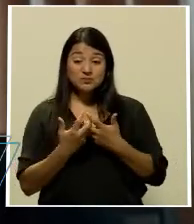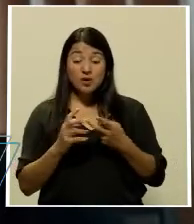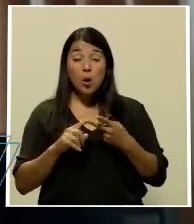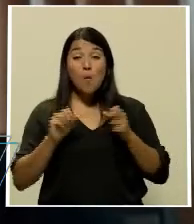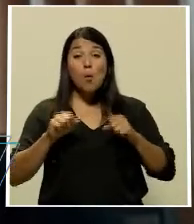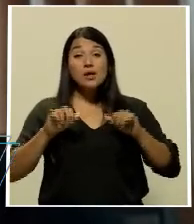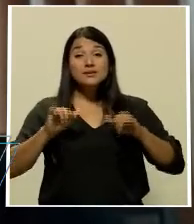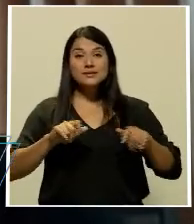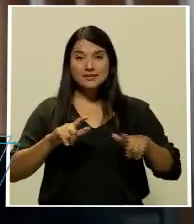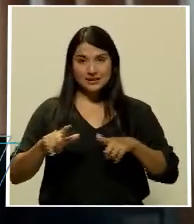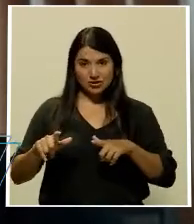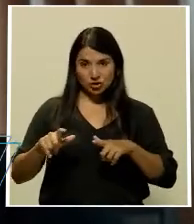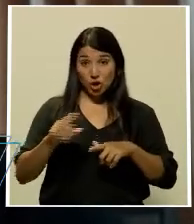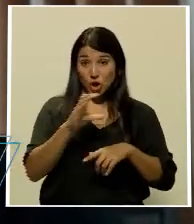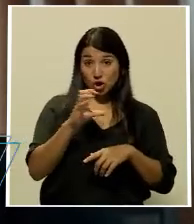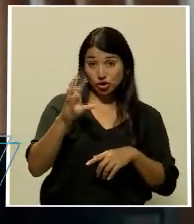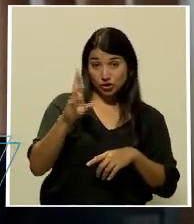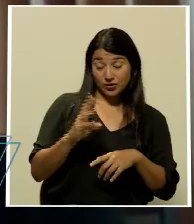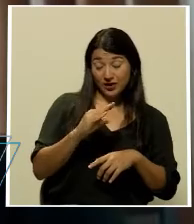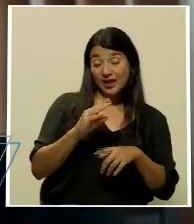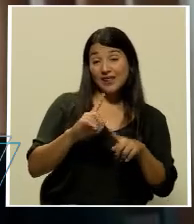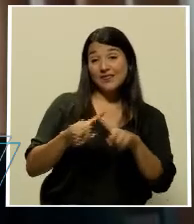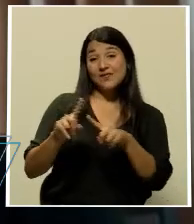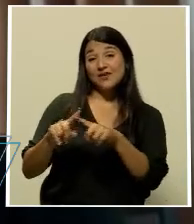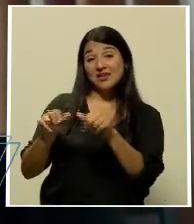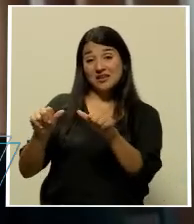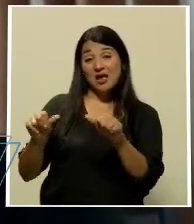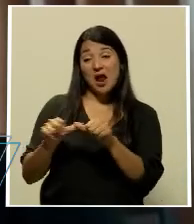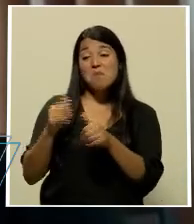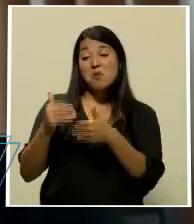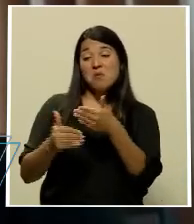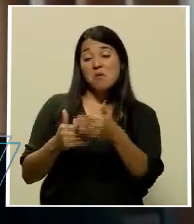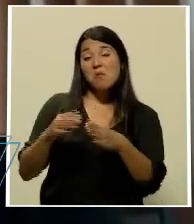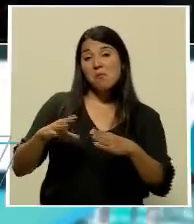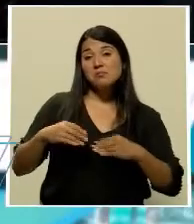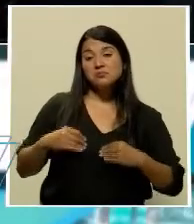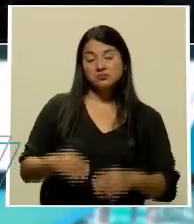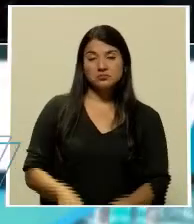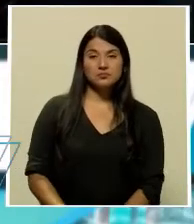tanto el país y los diferentes sectores poco a poco irán asumiendo.